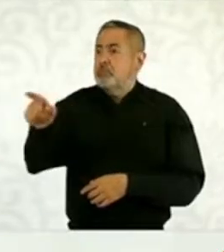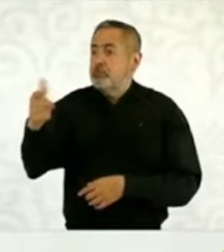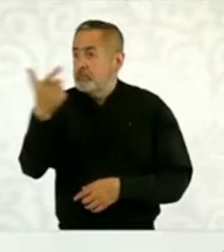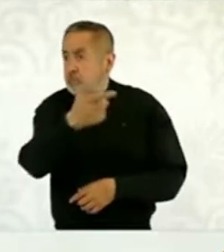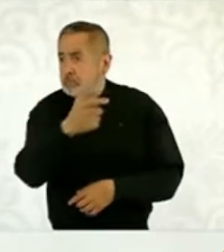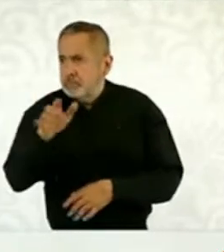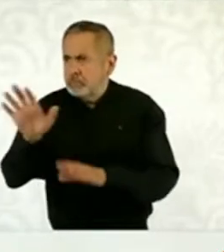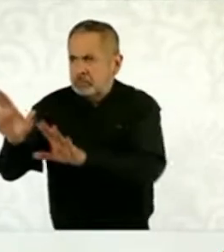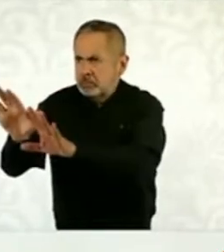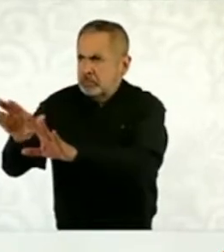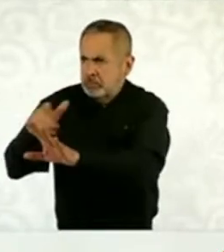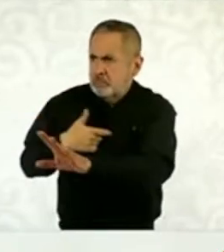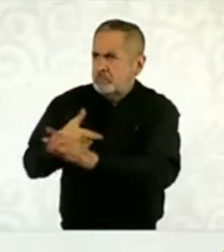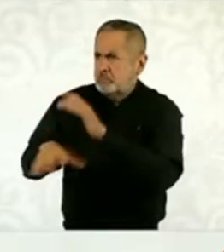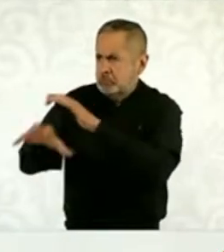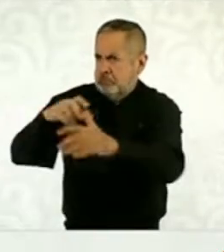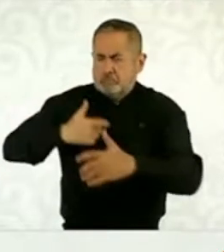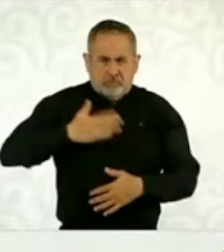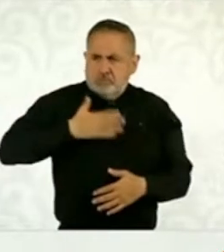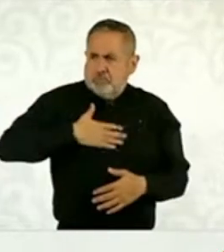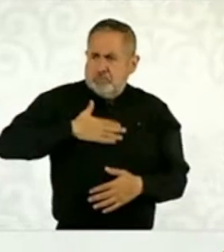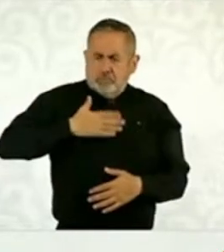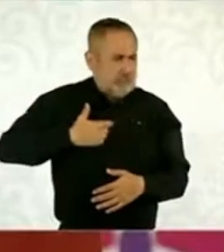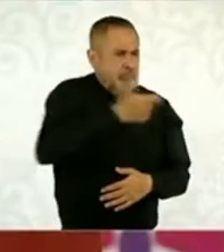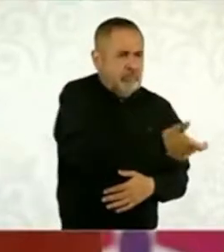jamás haríamos algo similar al FOBA Proa,